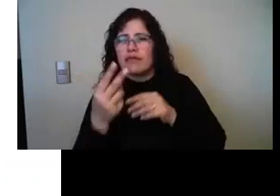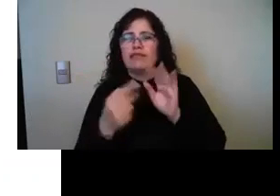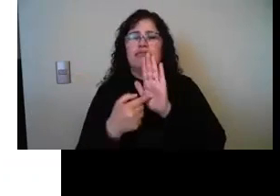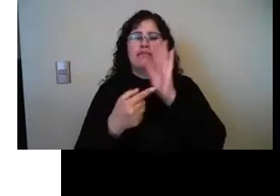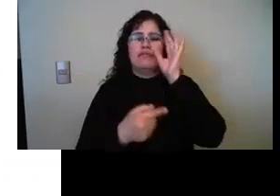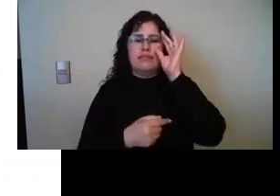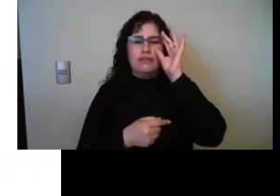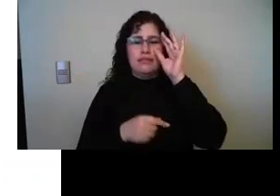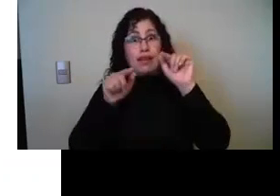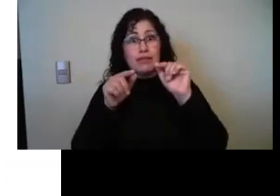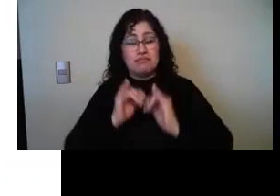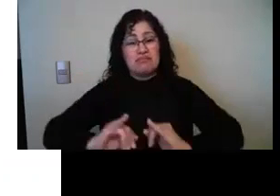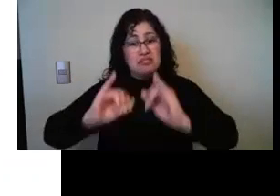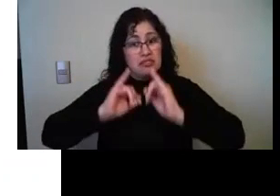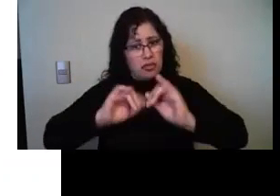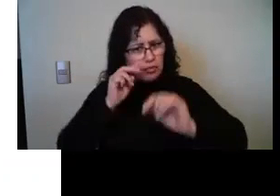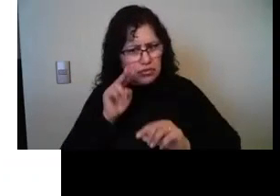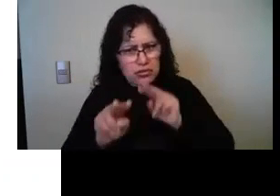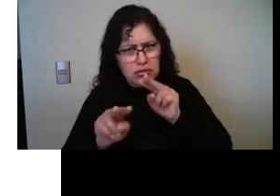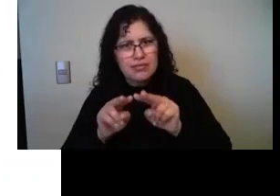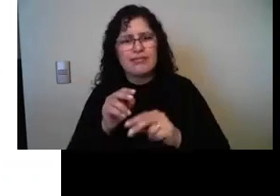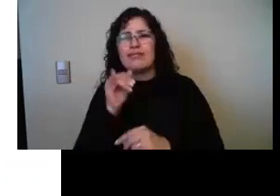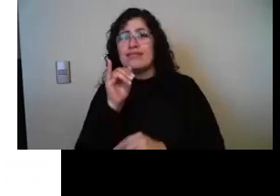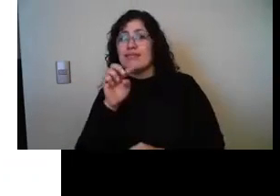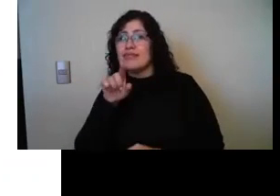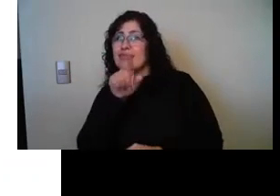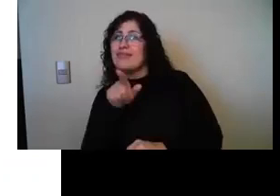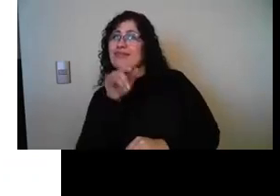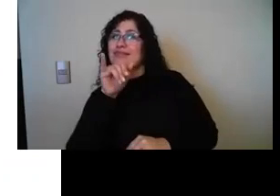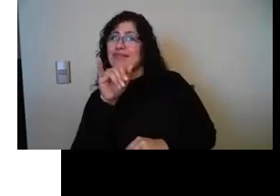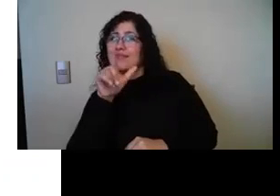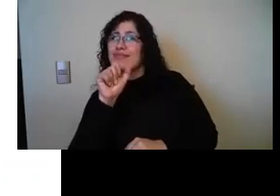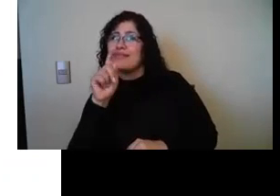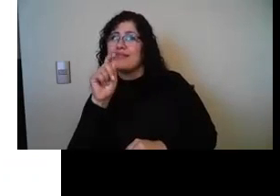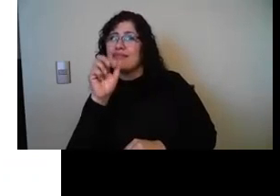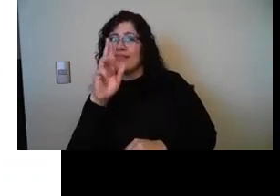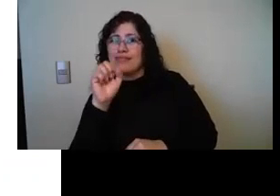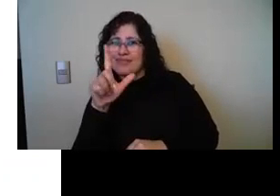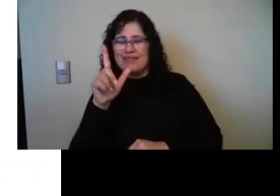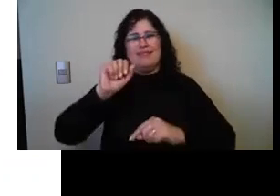esta información es ipsilateral según el esquema que nos están